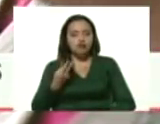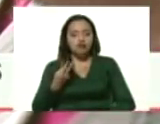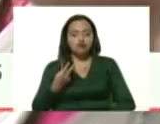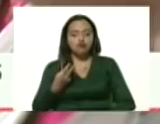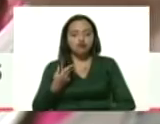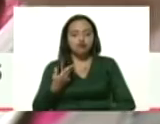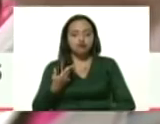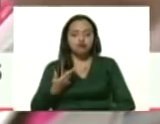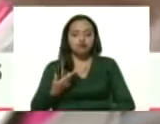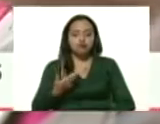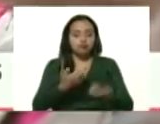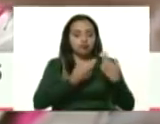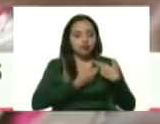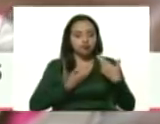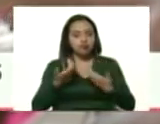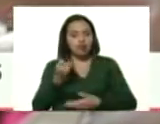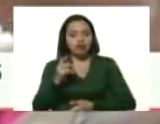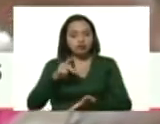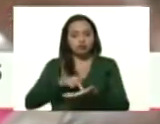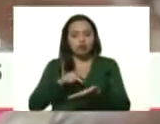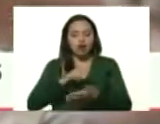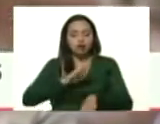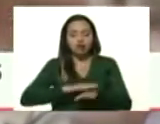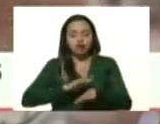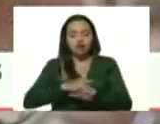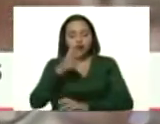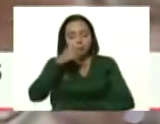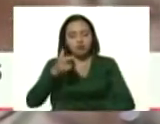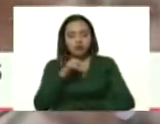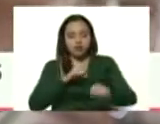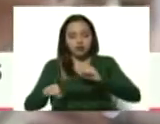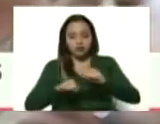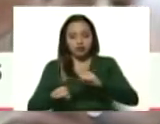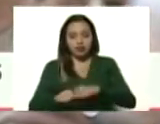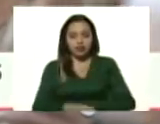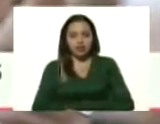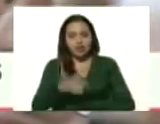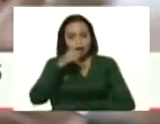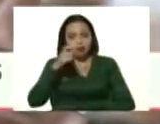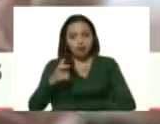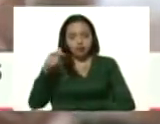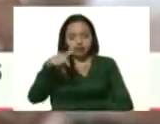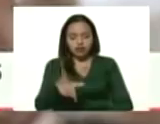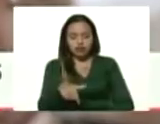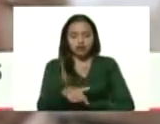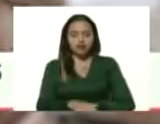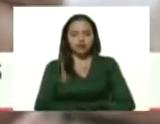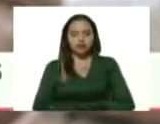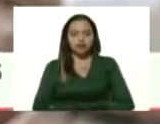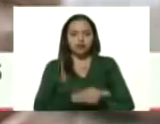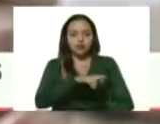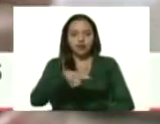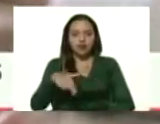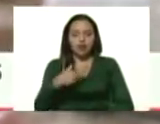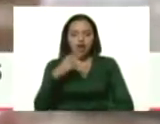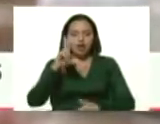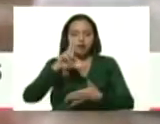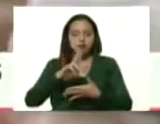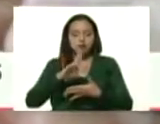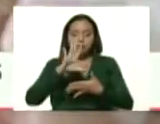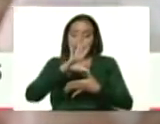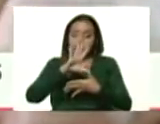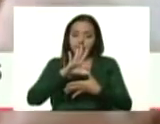muy vigentes, porque los pueblos se mueven, y los pueblos, sobre todo de aquí, de nuestra América